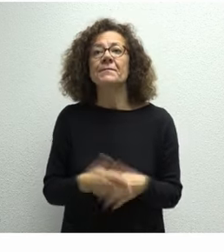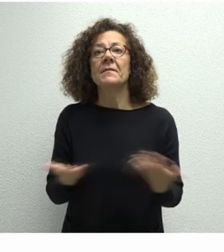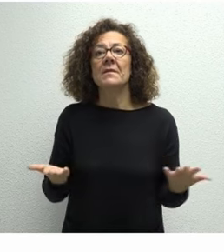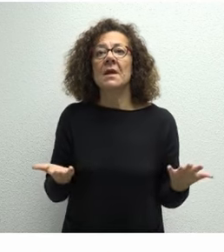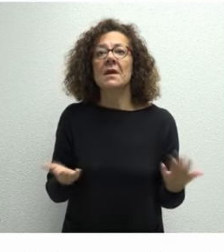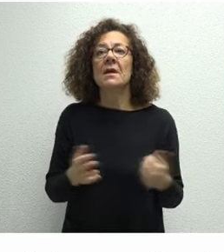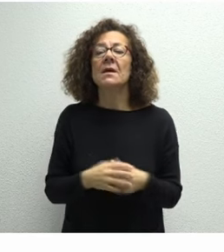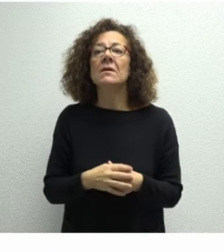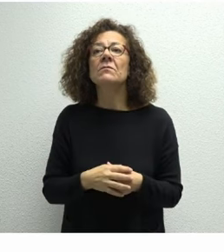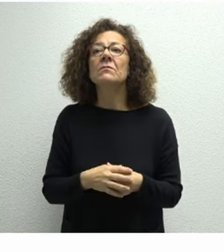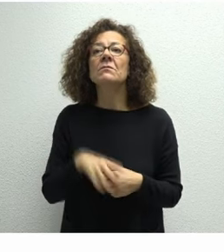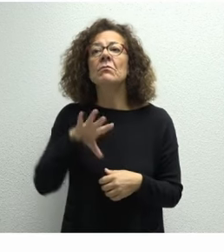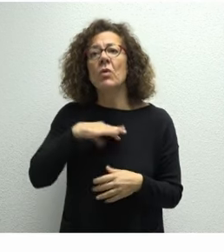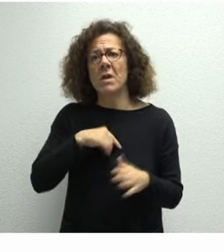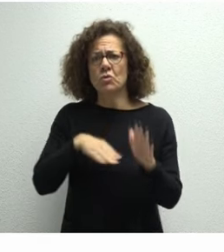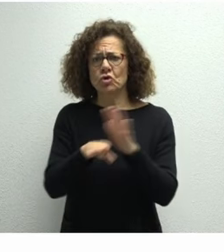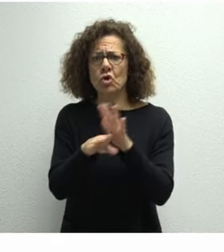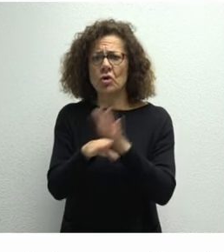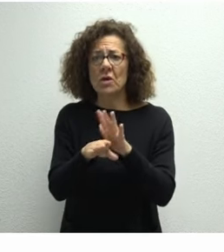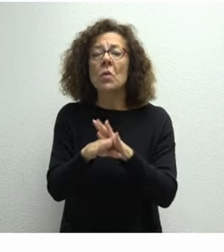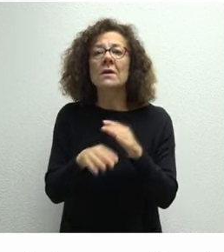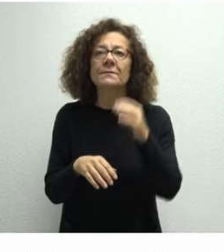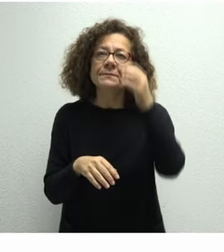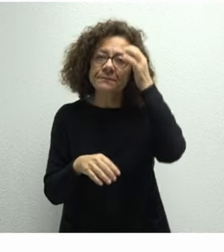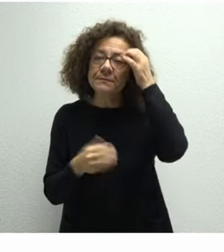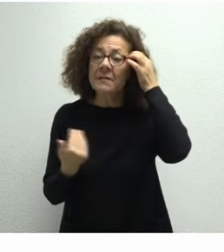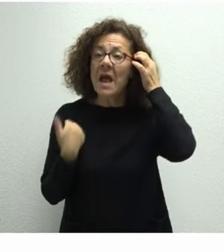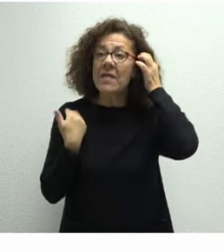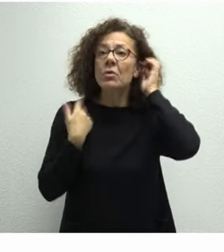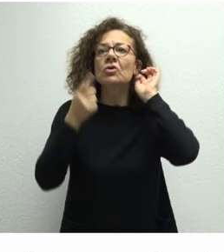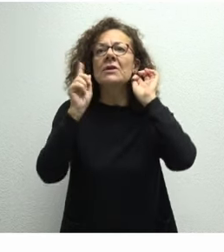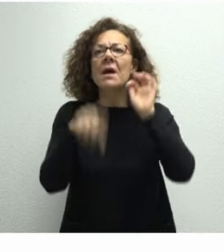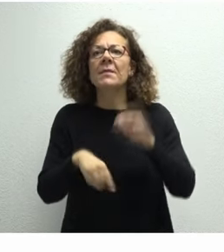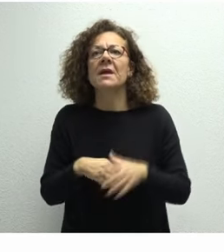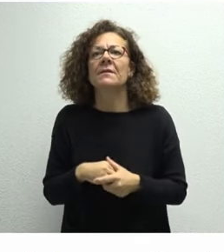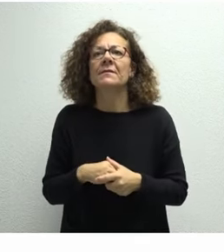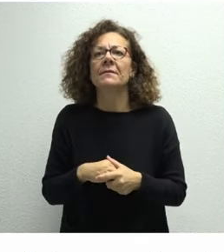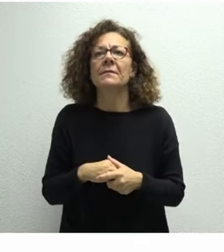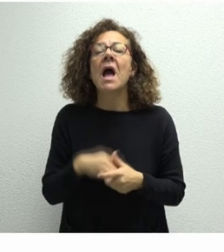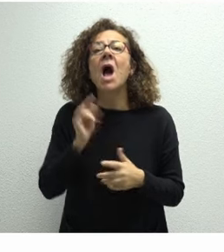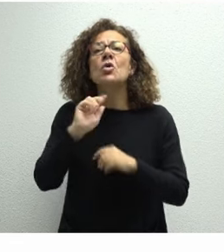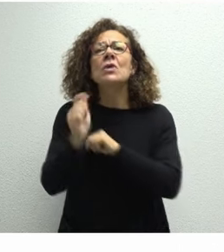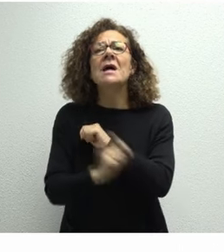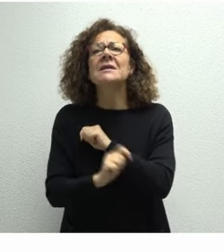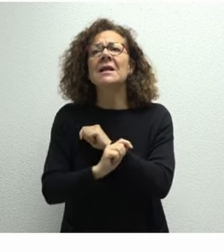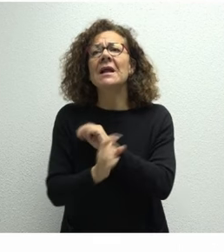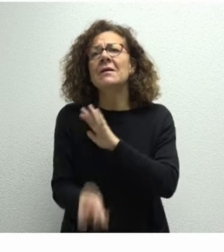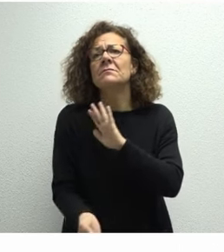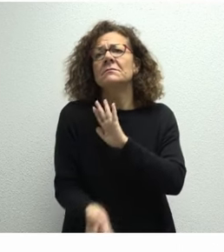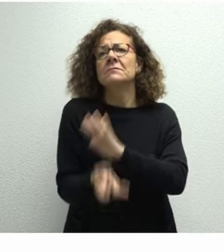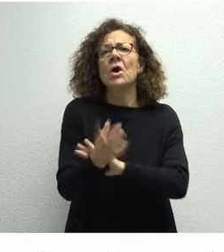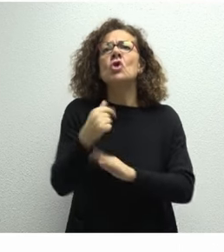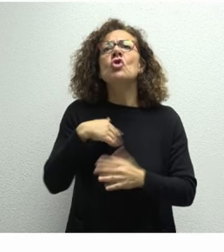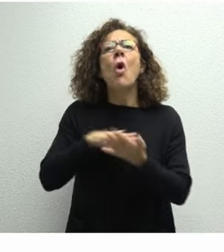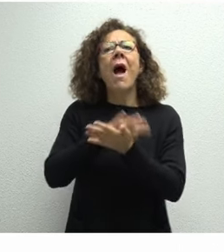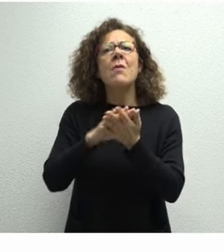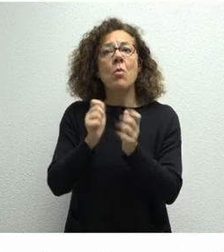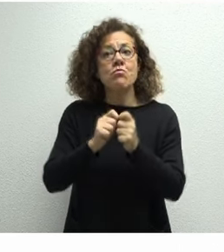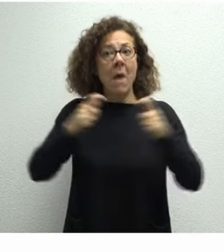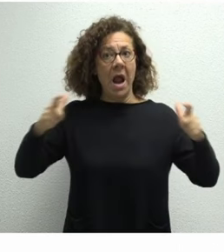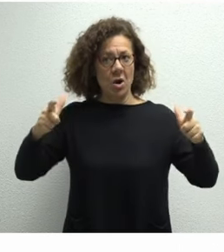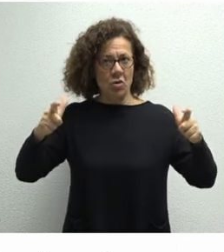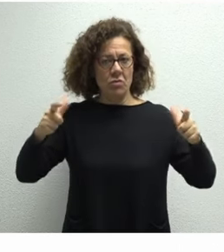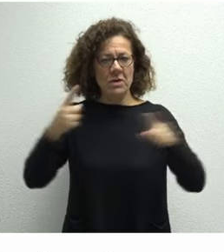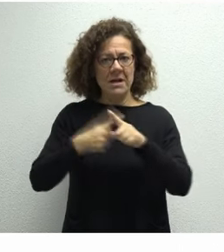en fin y podríamos seguir no bueno recientemente también hay una estrategia nacional estoy hablando a nivel Macro